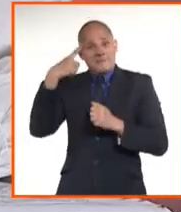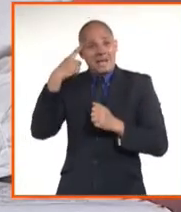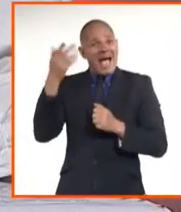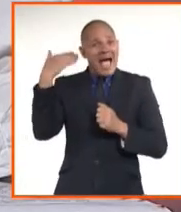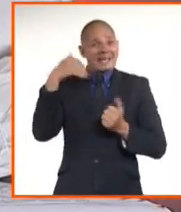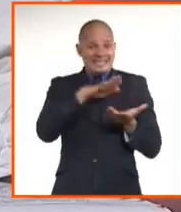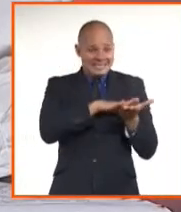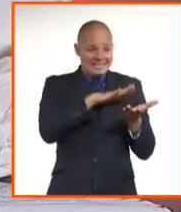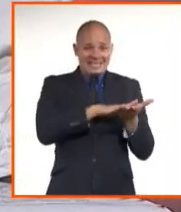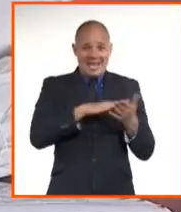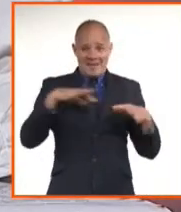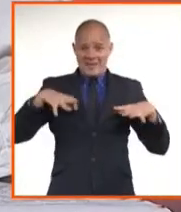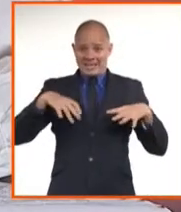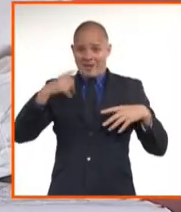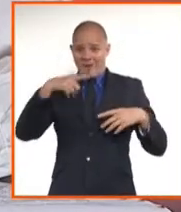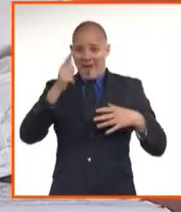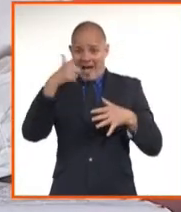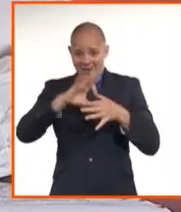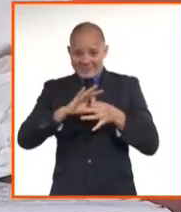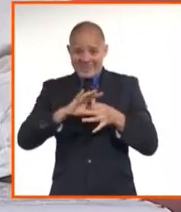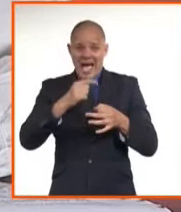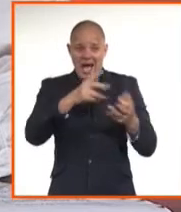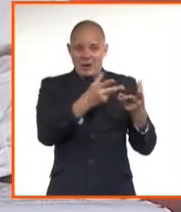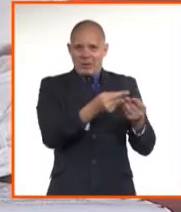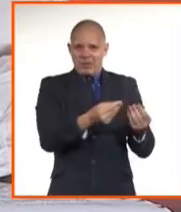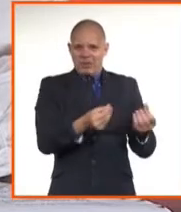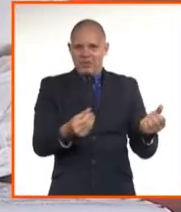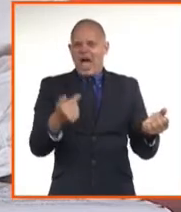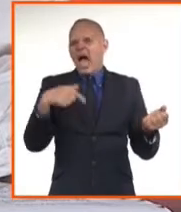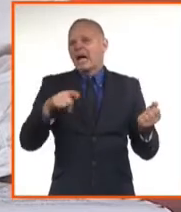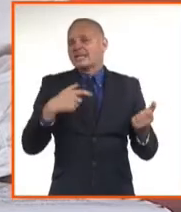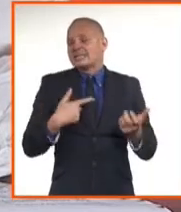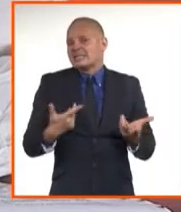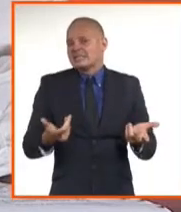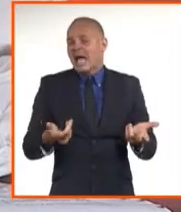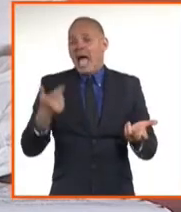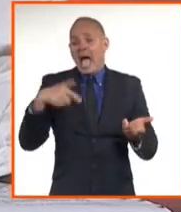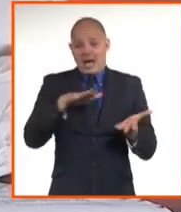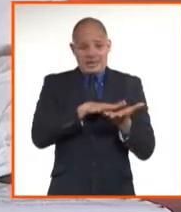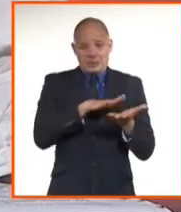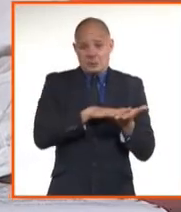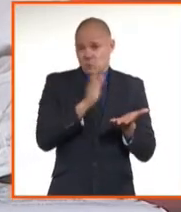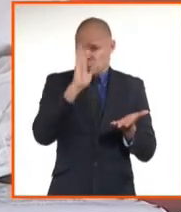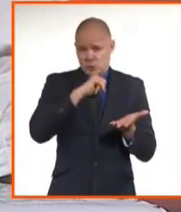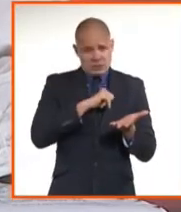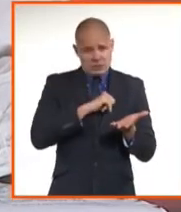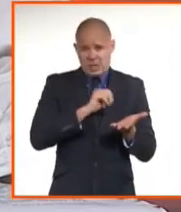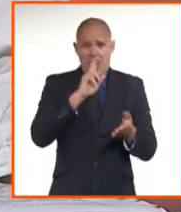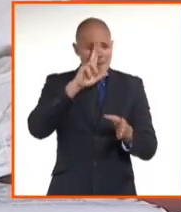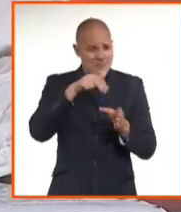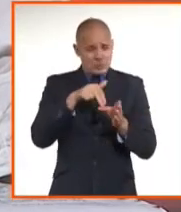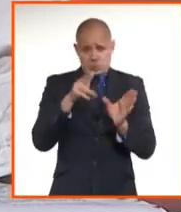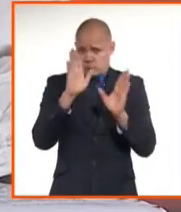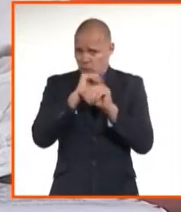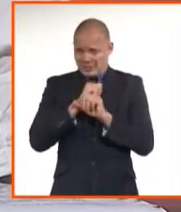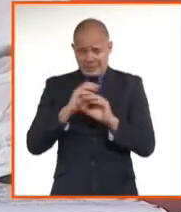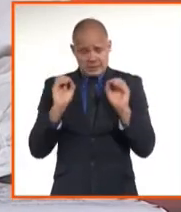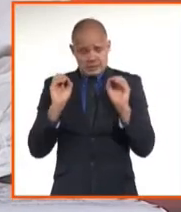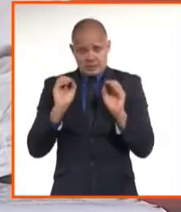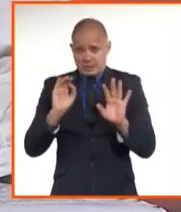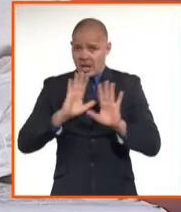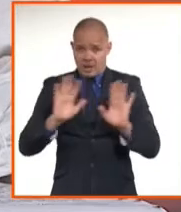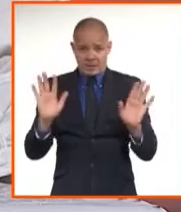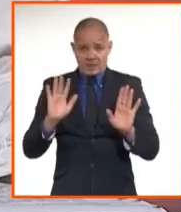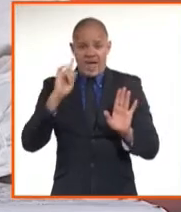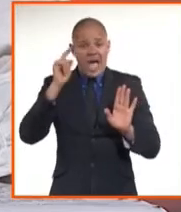demanda del sistema y por lo que esto se hace inevitablemente las afectaciones que estamos teniendo al sistema eléctrico en